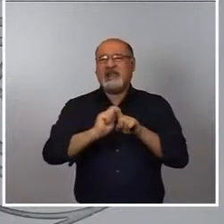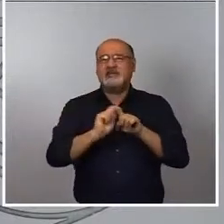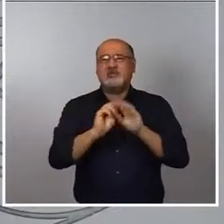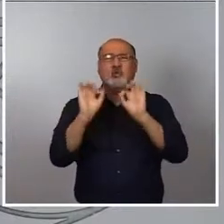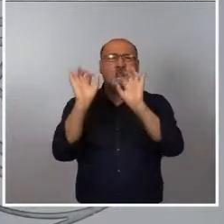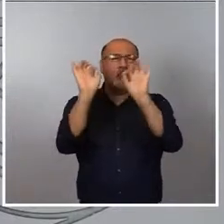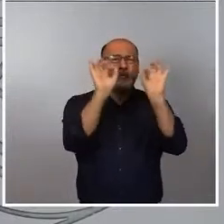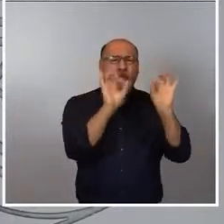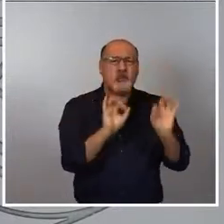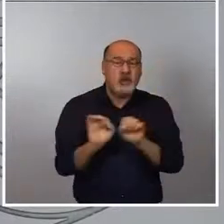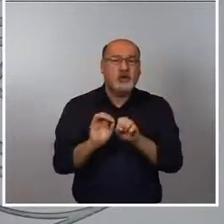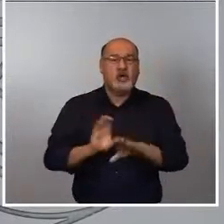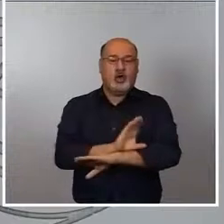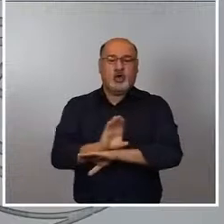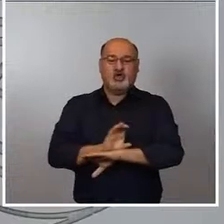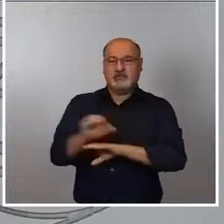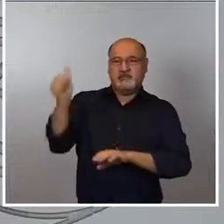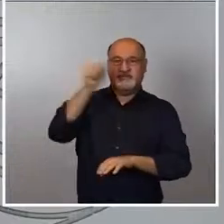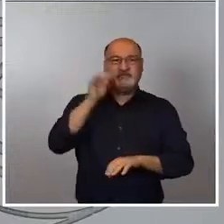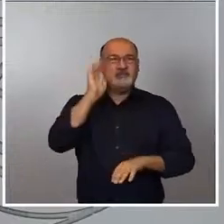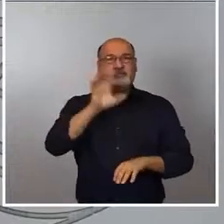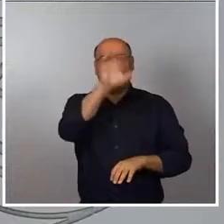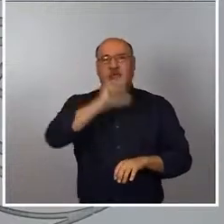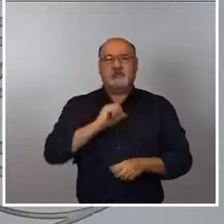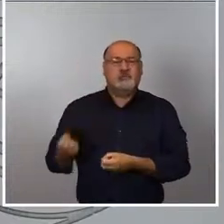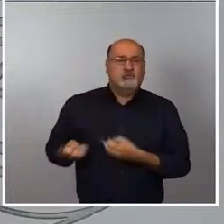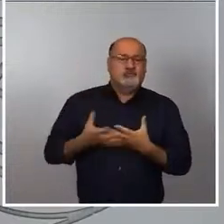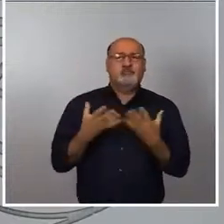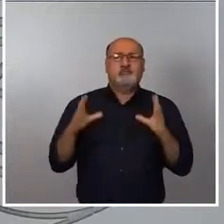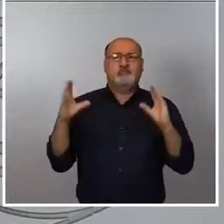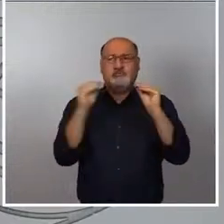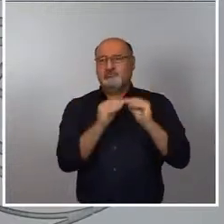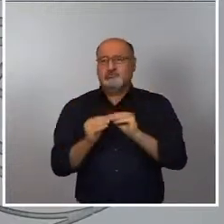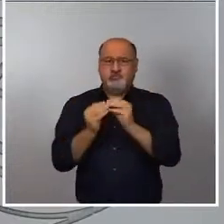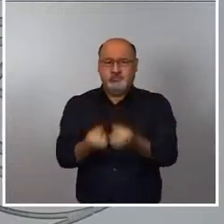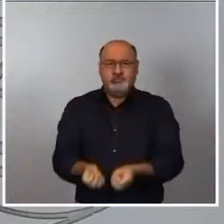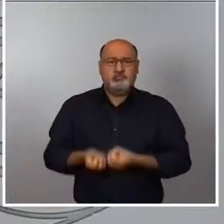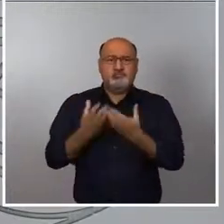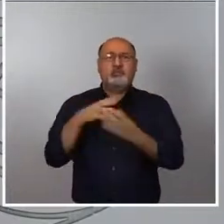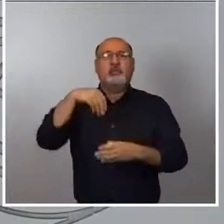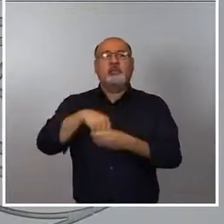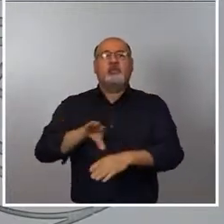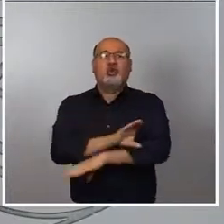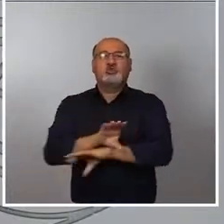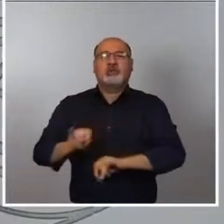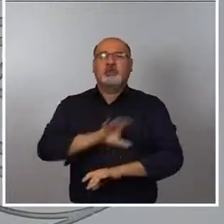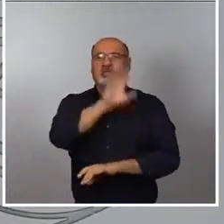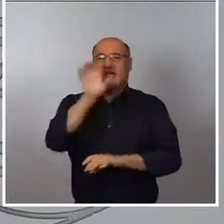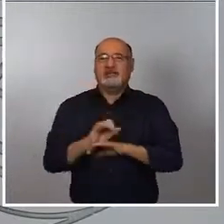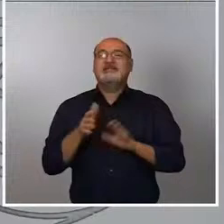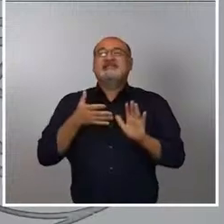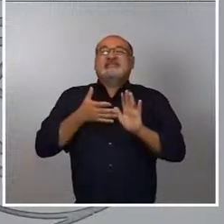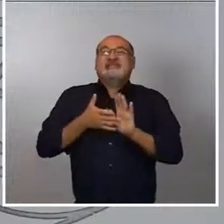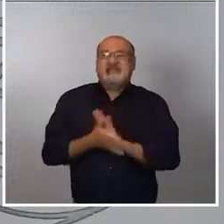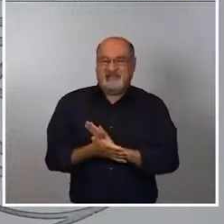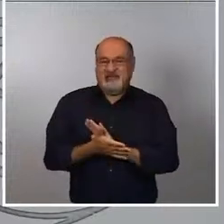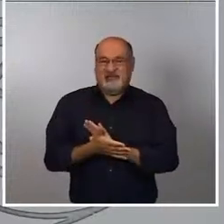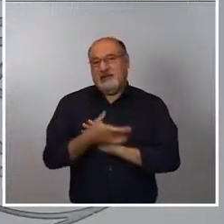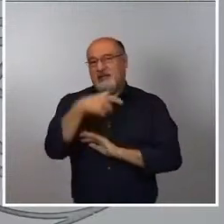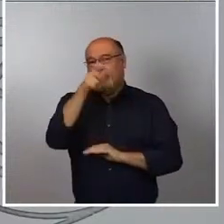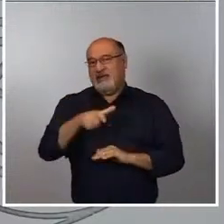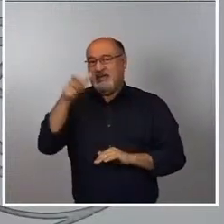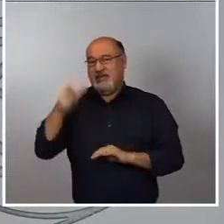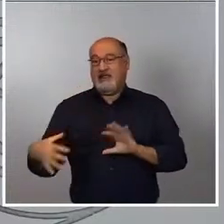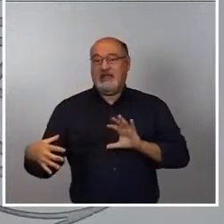consejeros y las consejeras han puesto de manifiesto y han compartido en el seno del consejo y es que se trata de personas vinculadas a